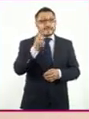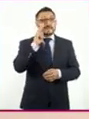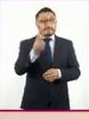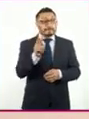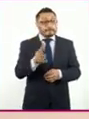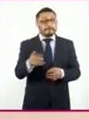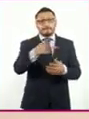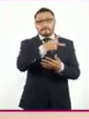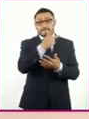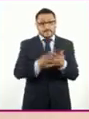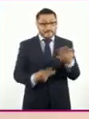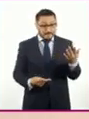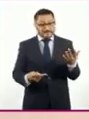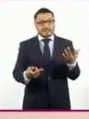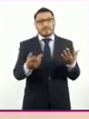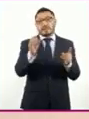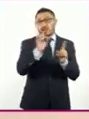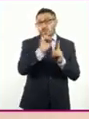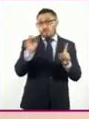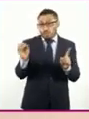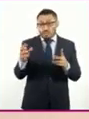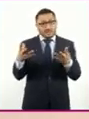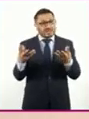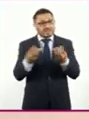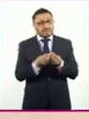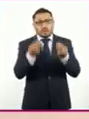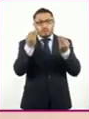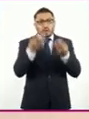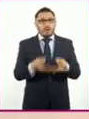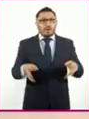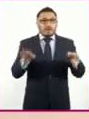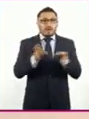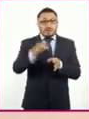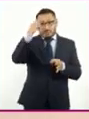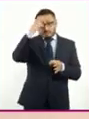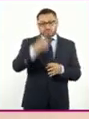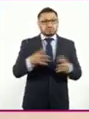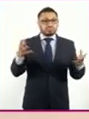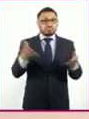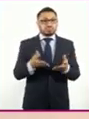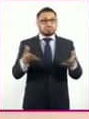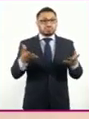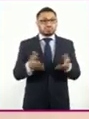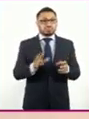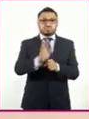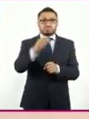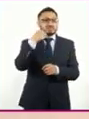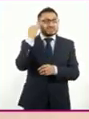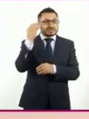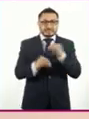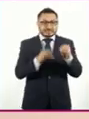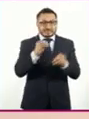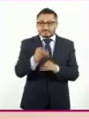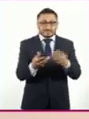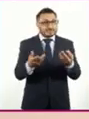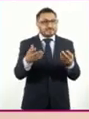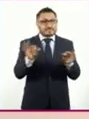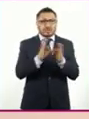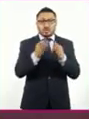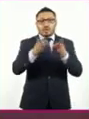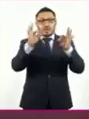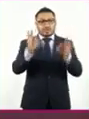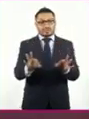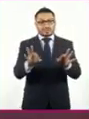la planeación y la organización son muy importantes para poder llevar a cabo cualquier proceso técnico de manera